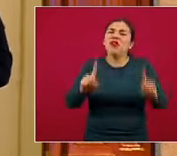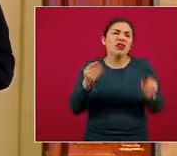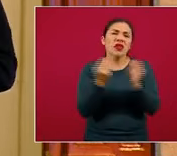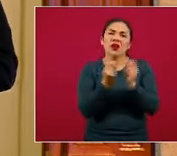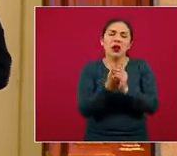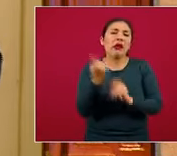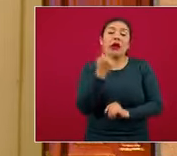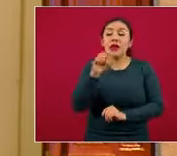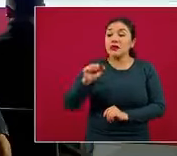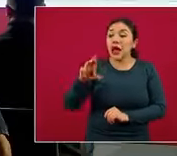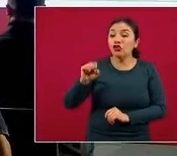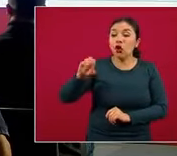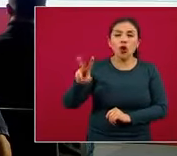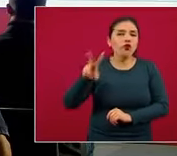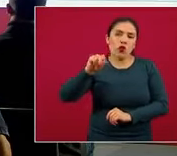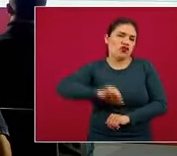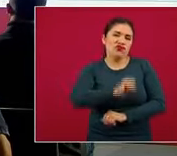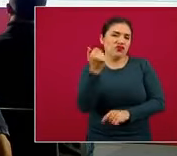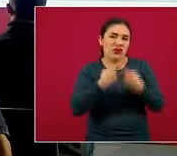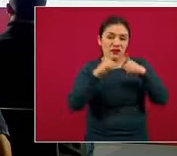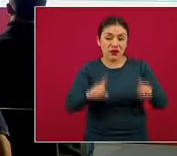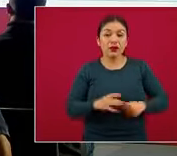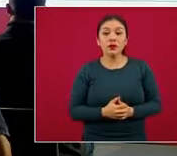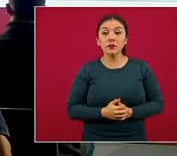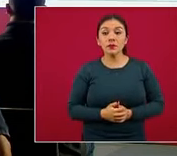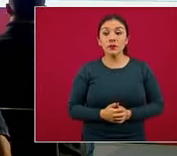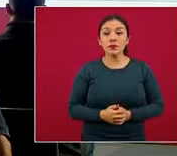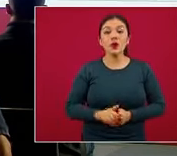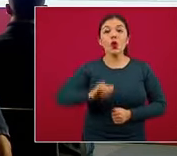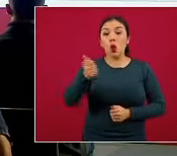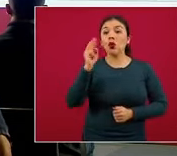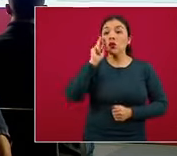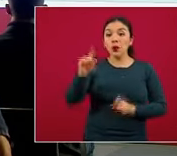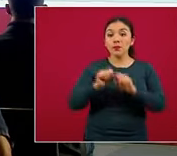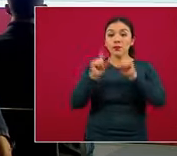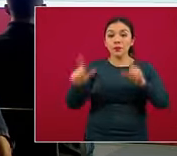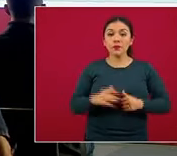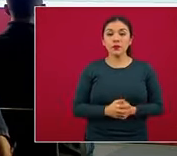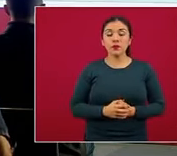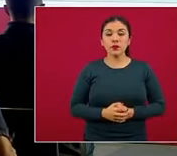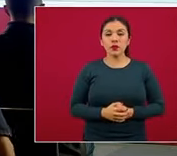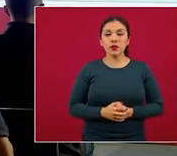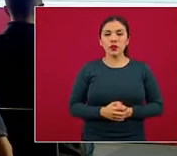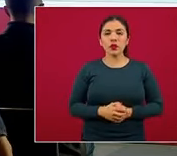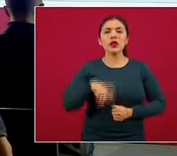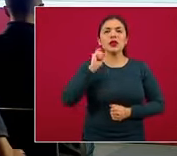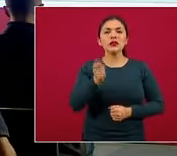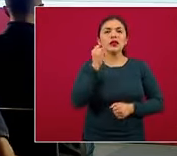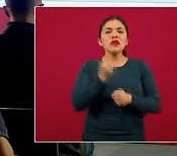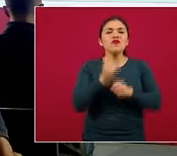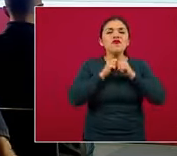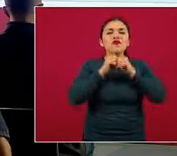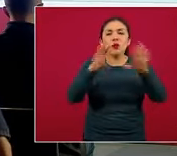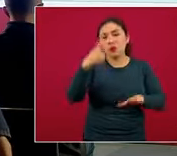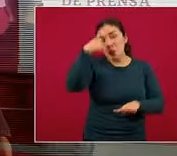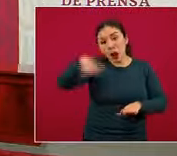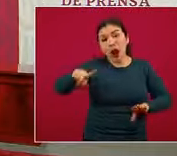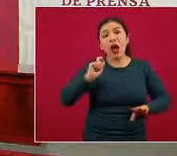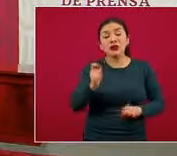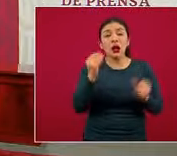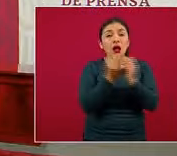al SARS-CoV-2. Si vemos la siguiente diapositiva, actualizamos también la información para los